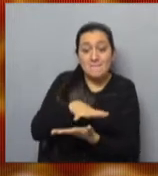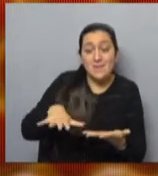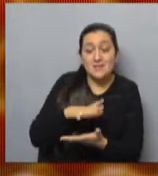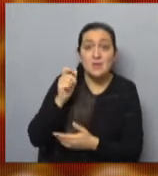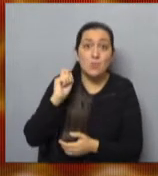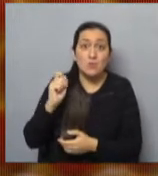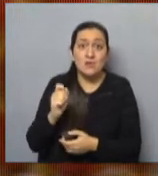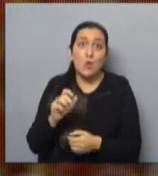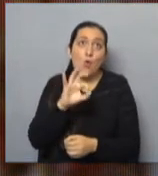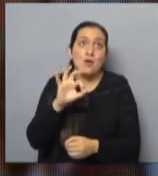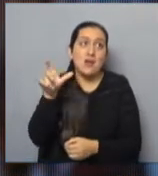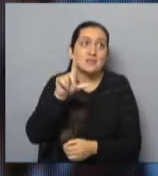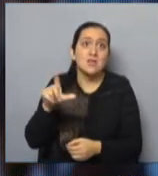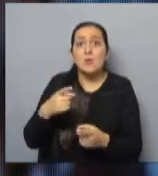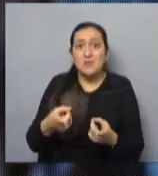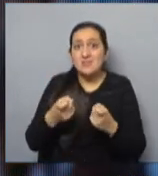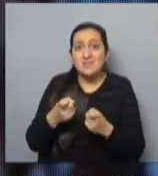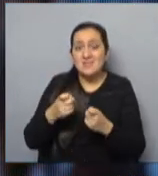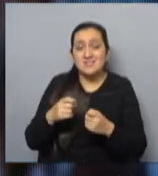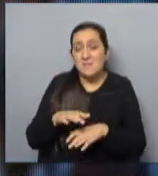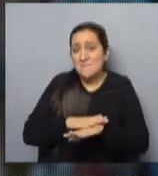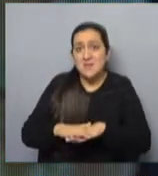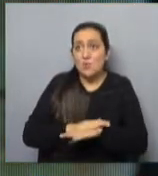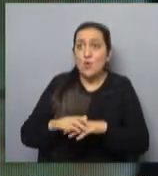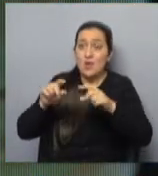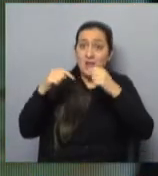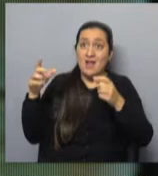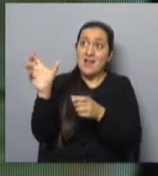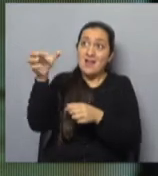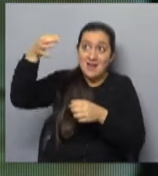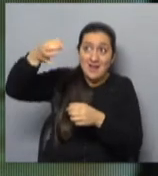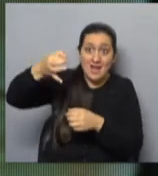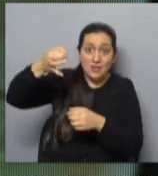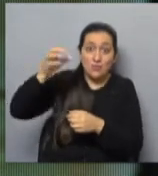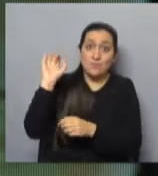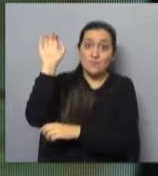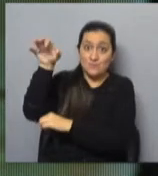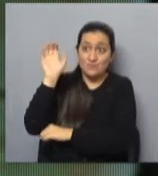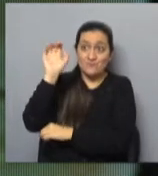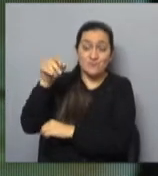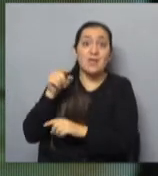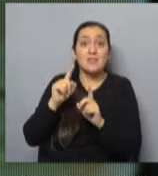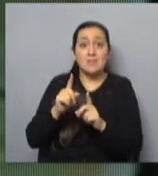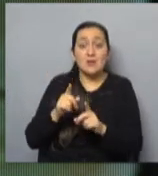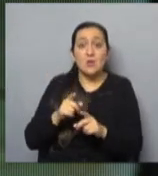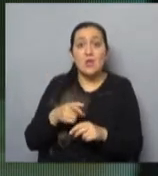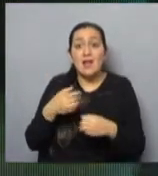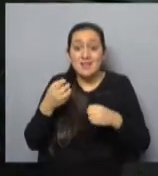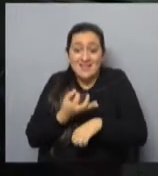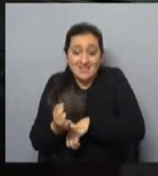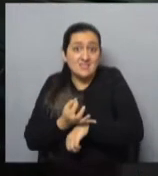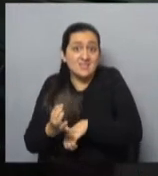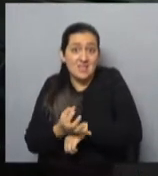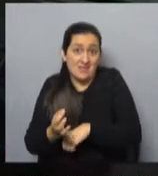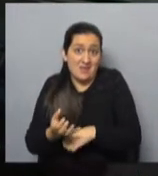necesitas mínimo el tablero la pelota y un entrenador de baje que eso también es un deporte de precisión no es como el fútbol